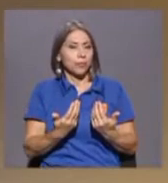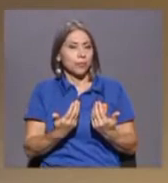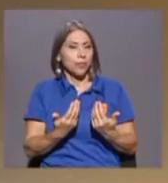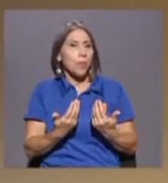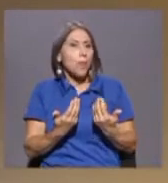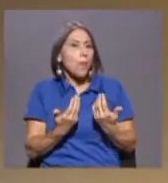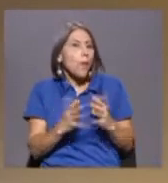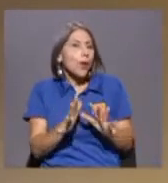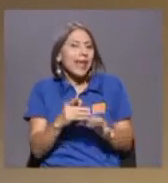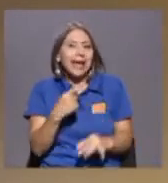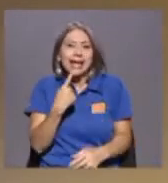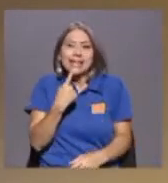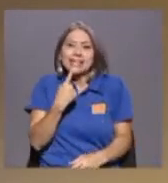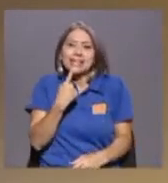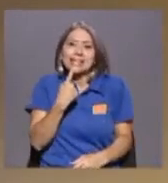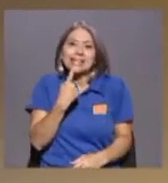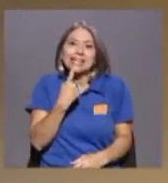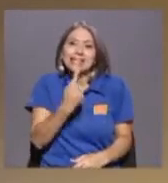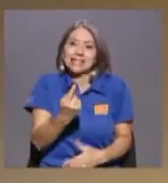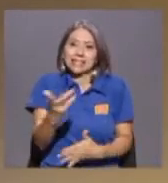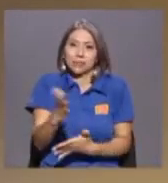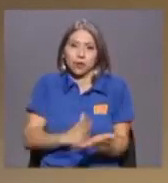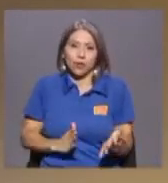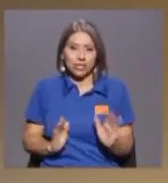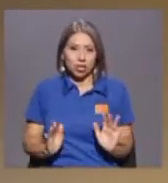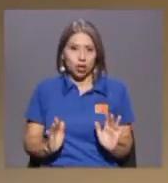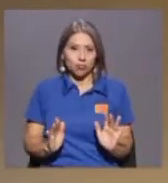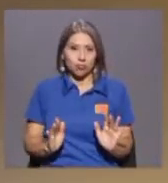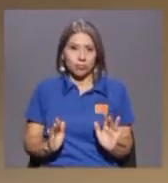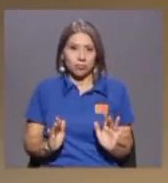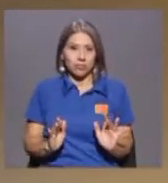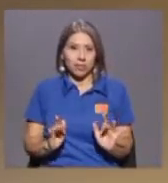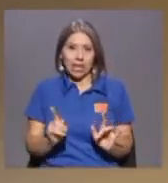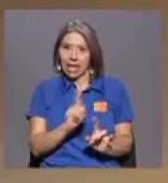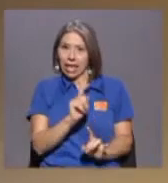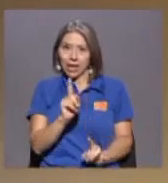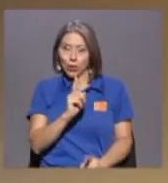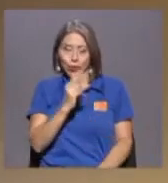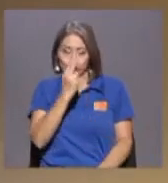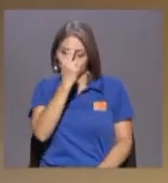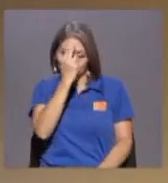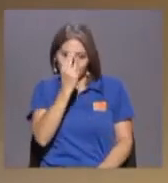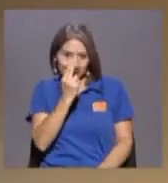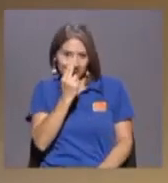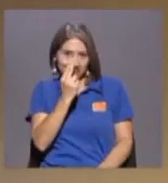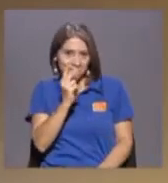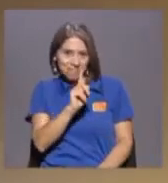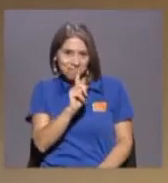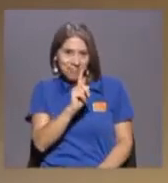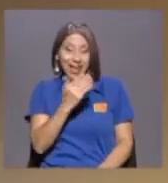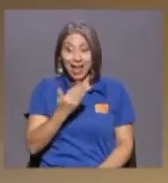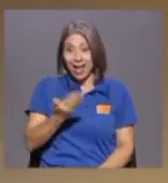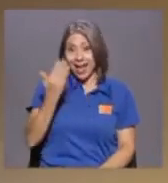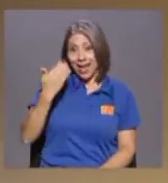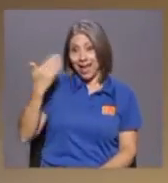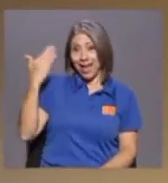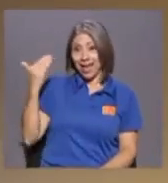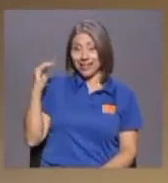hacer una confesión que no es humilde, y es que hace 19